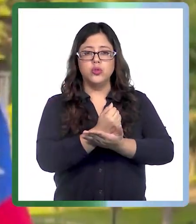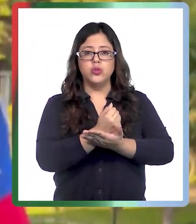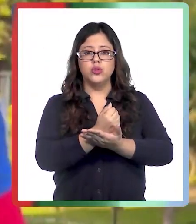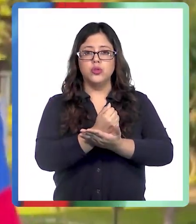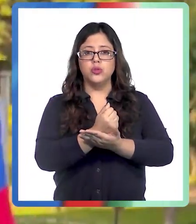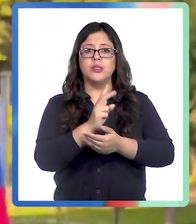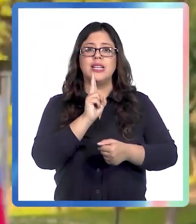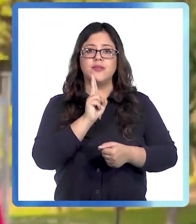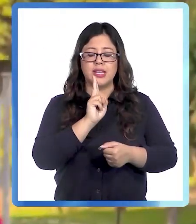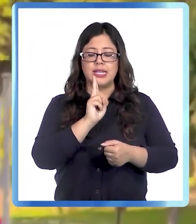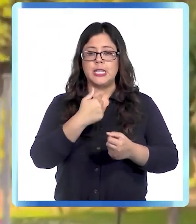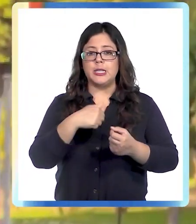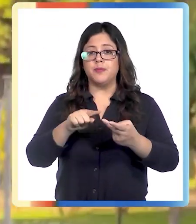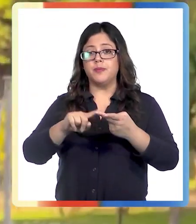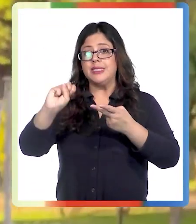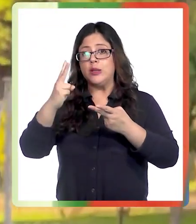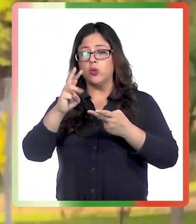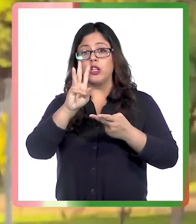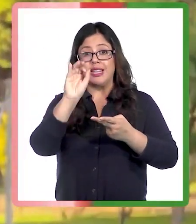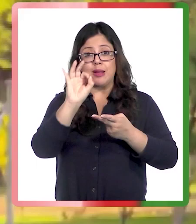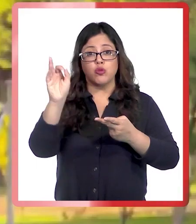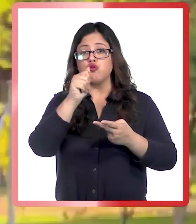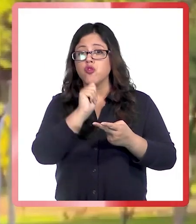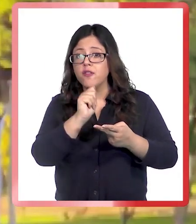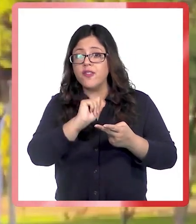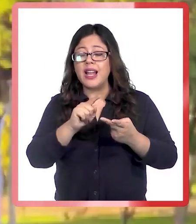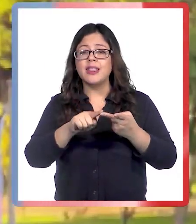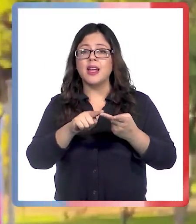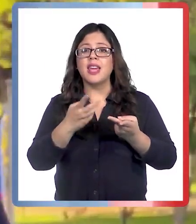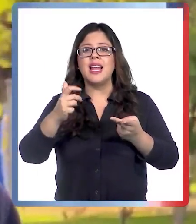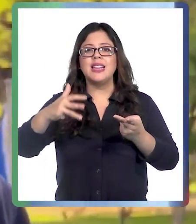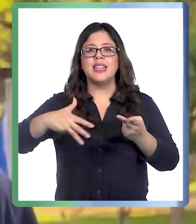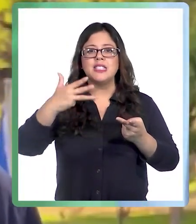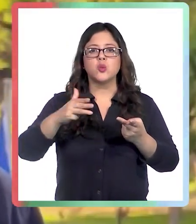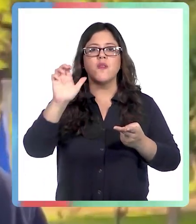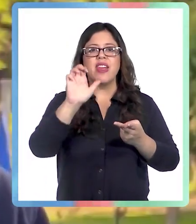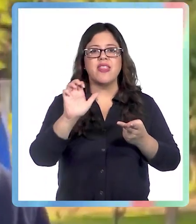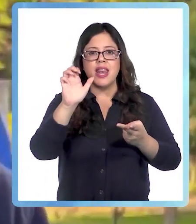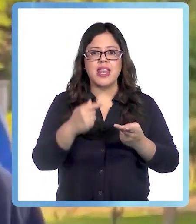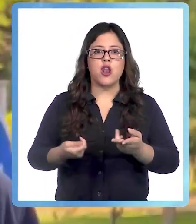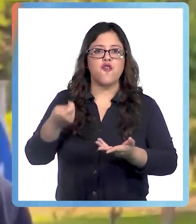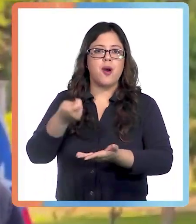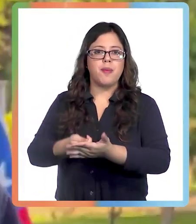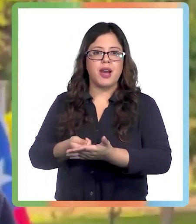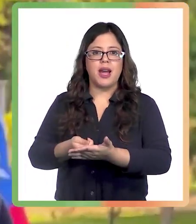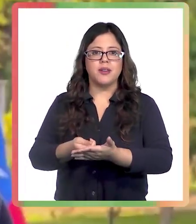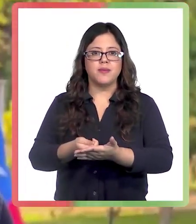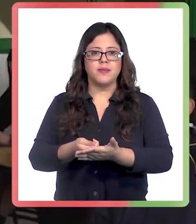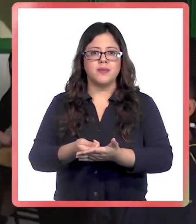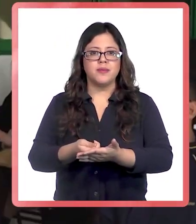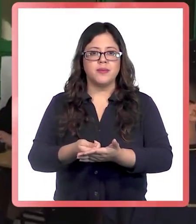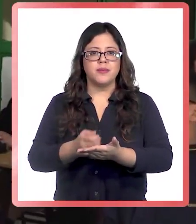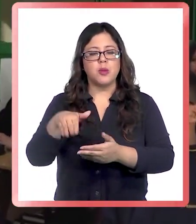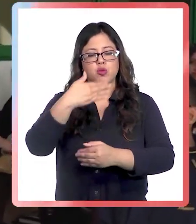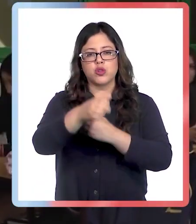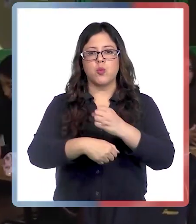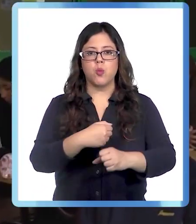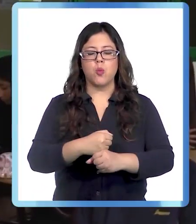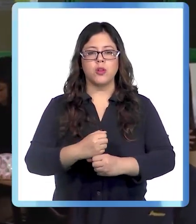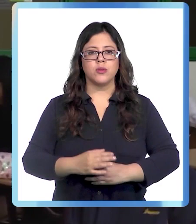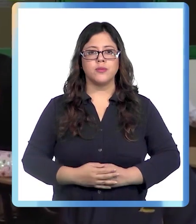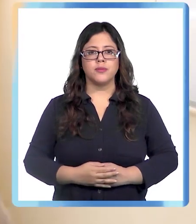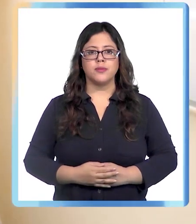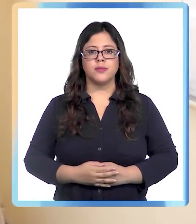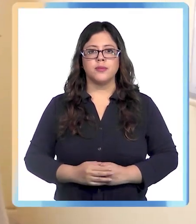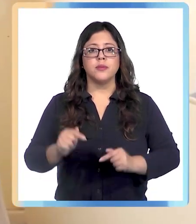la segunda cuota con el 30% restante será pagada el 19 de enero del próximo año. No tardaron en